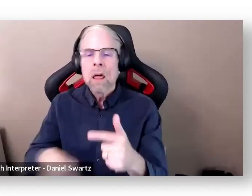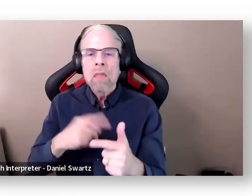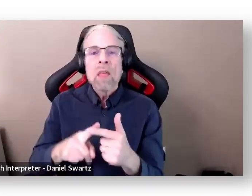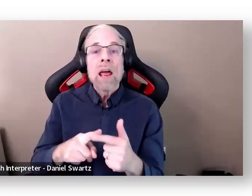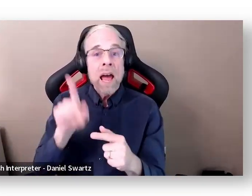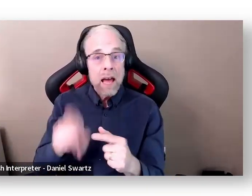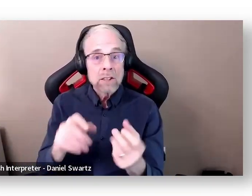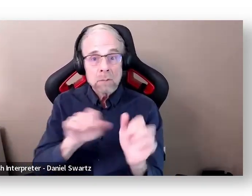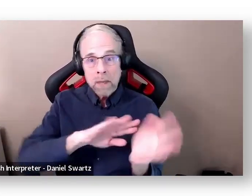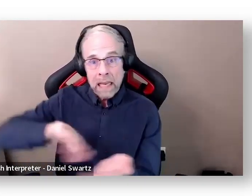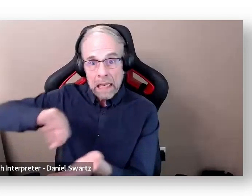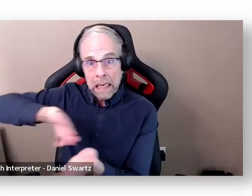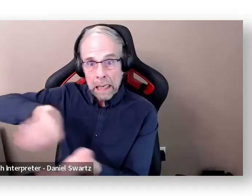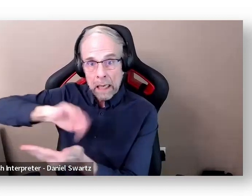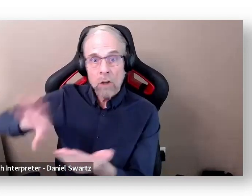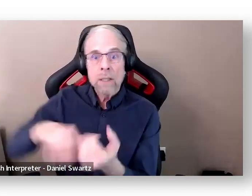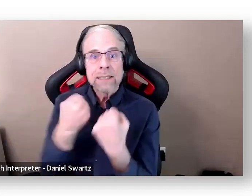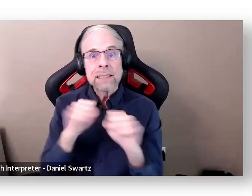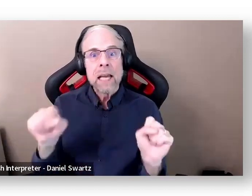ser